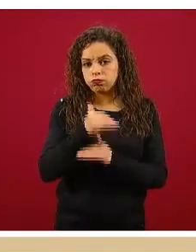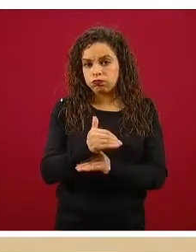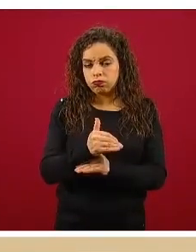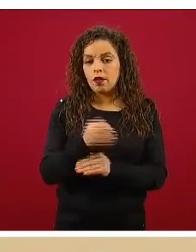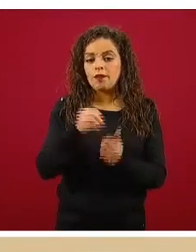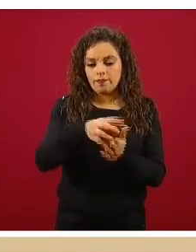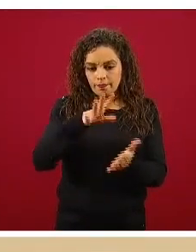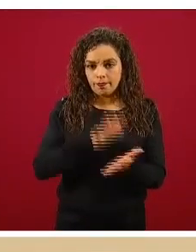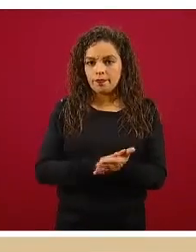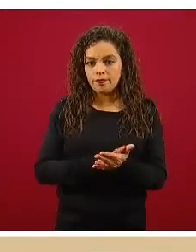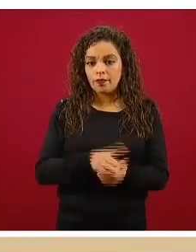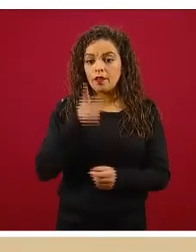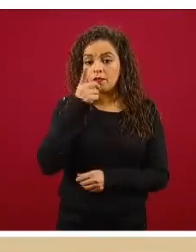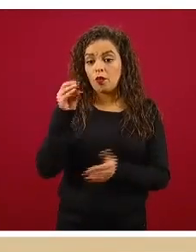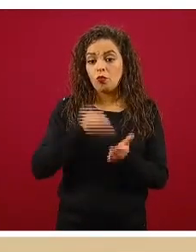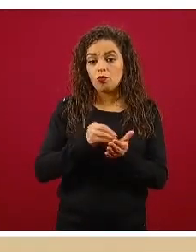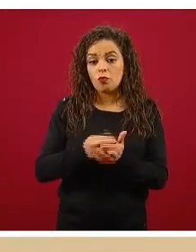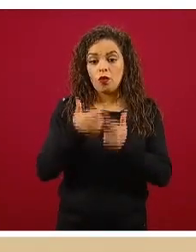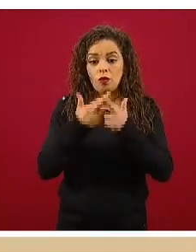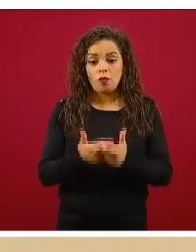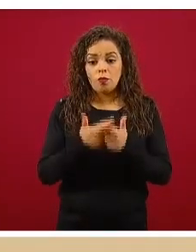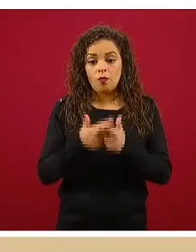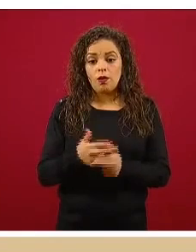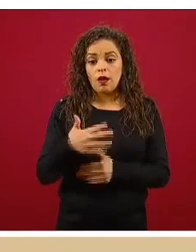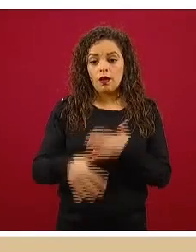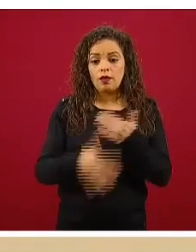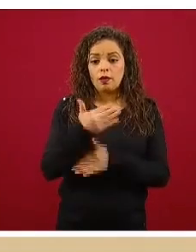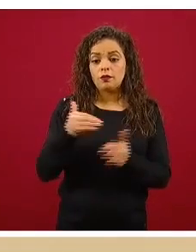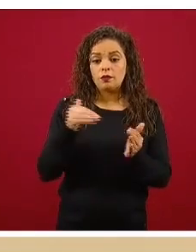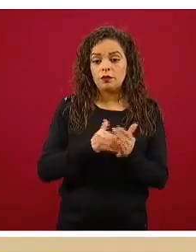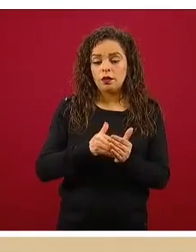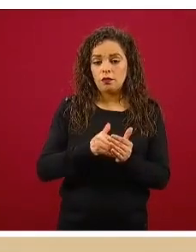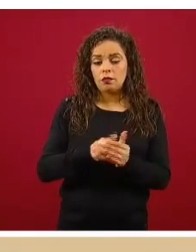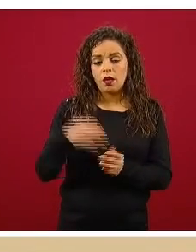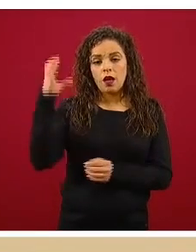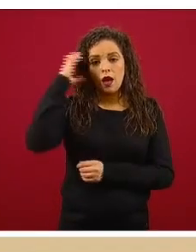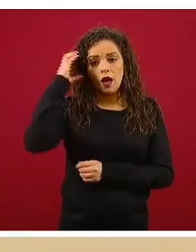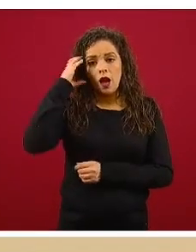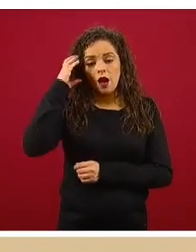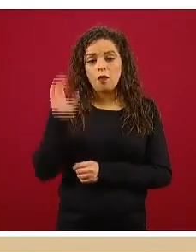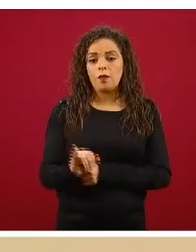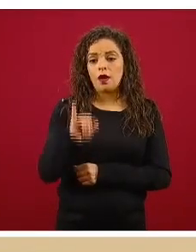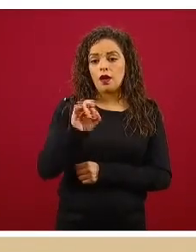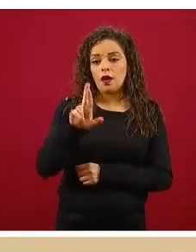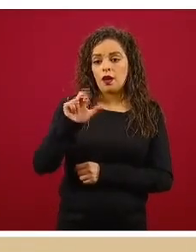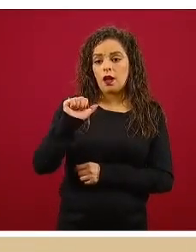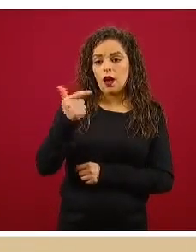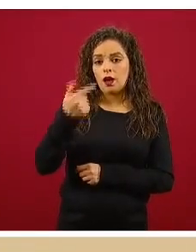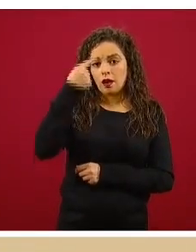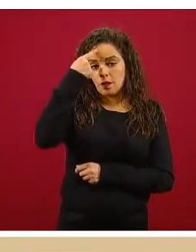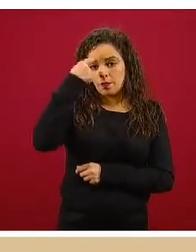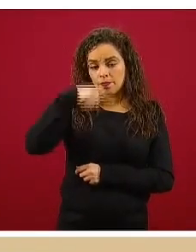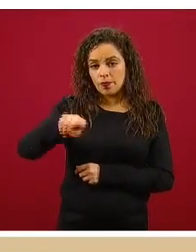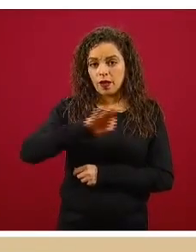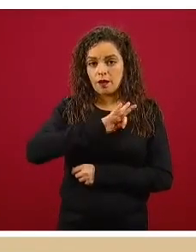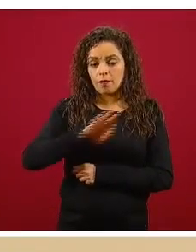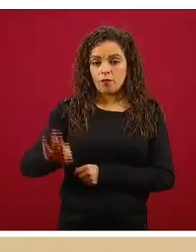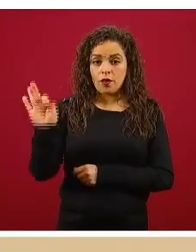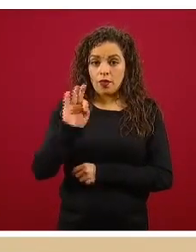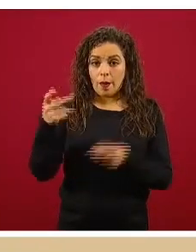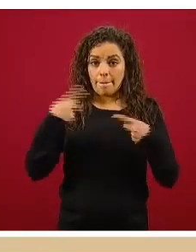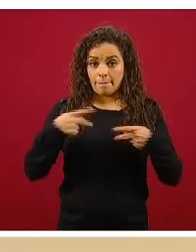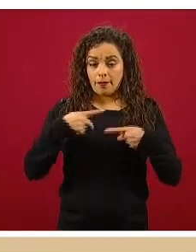todavía 15.091 camas IRAG disponibles para poder recibir a una persona que esté